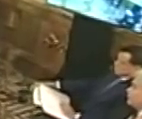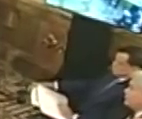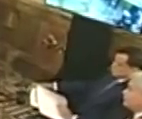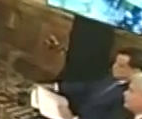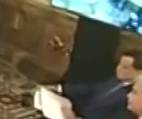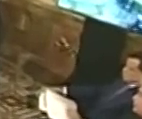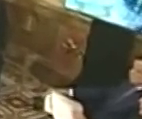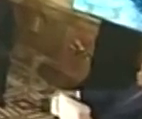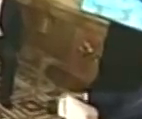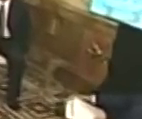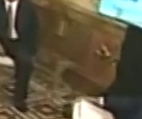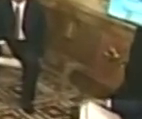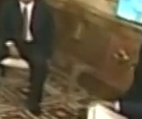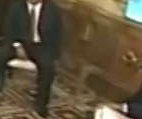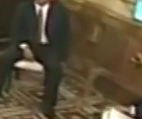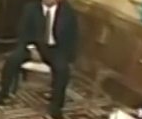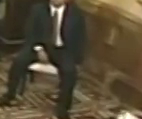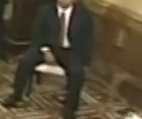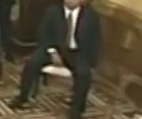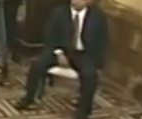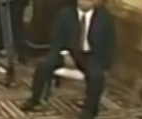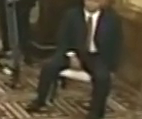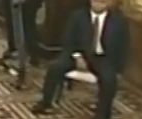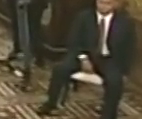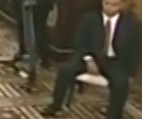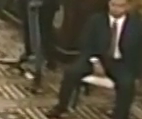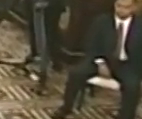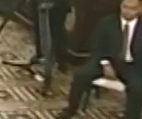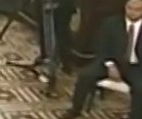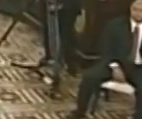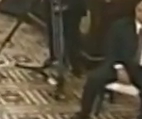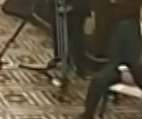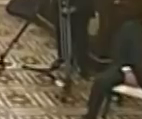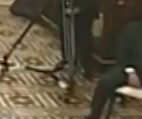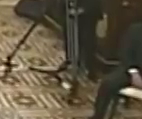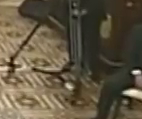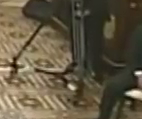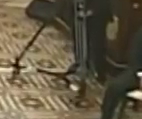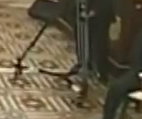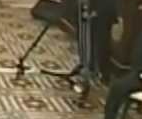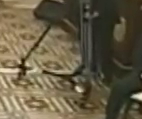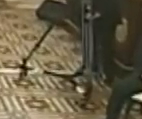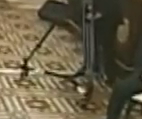Somos expertos enfrentando las distintas modalidades de guerra económica.